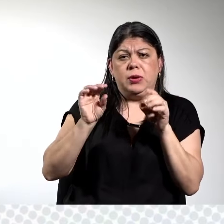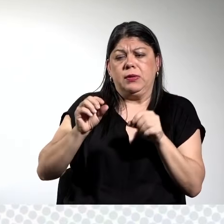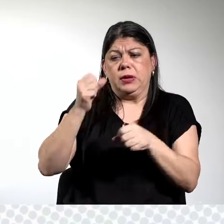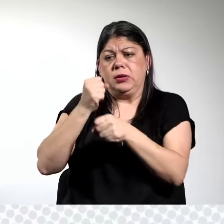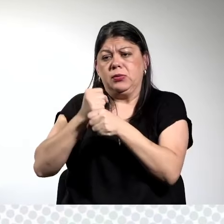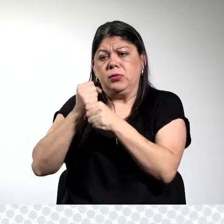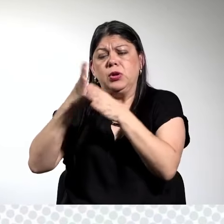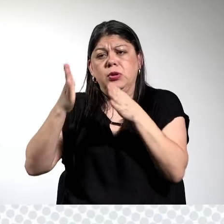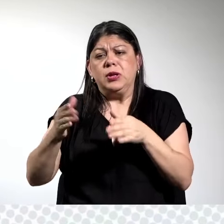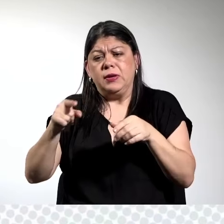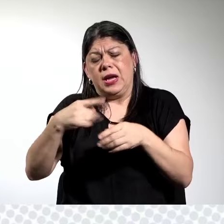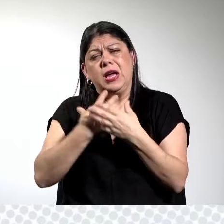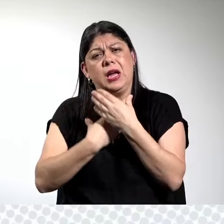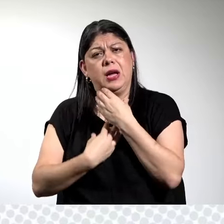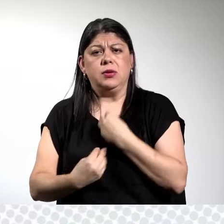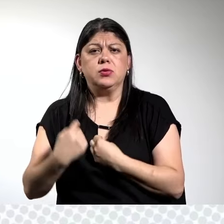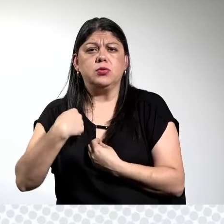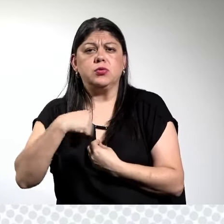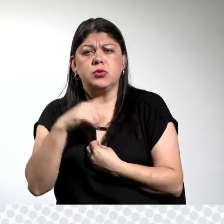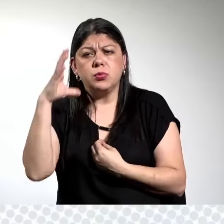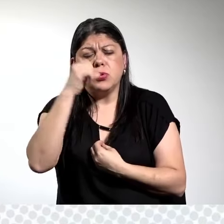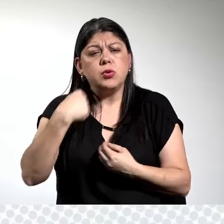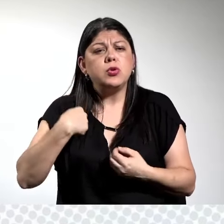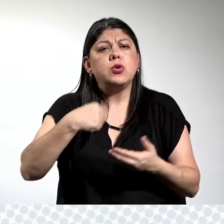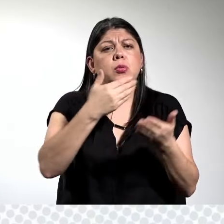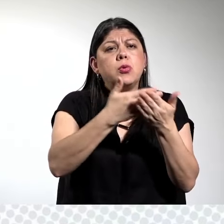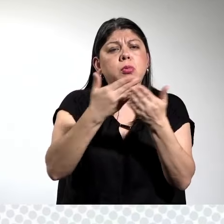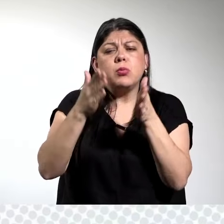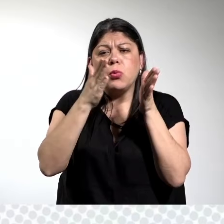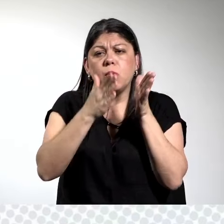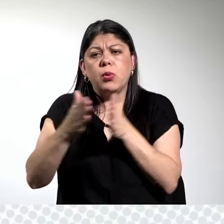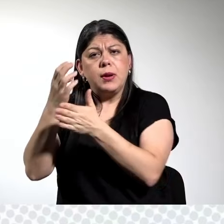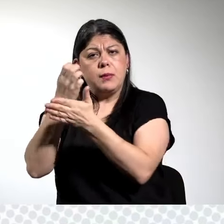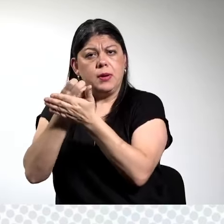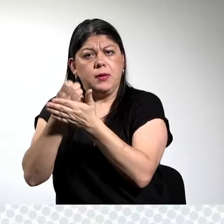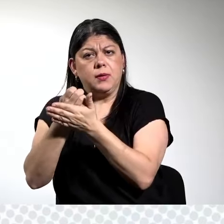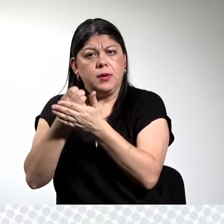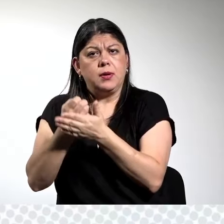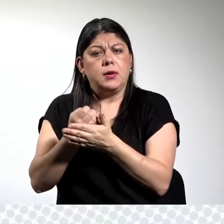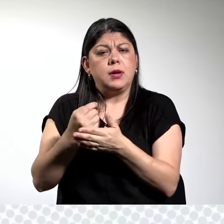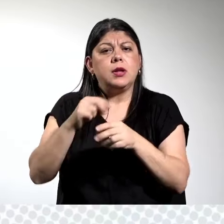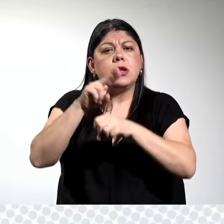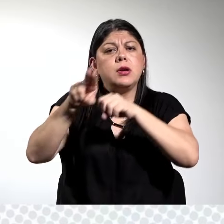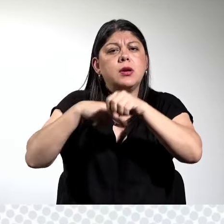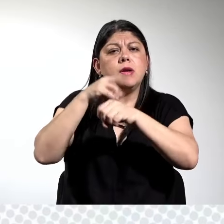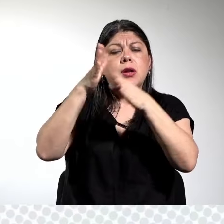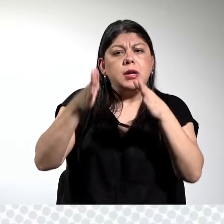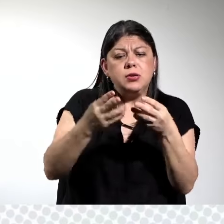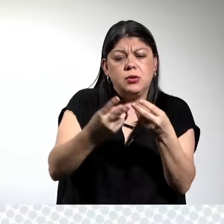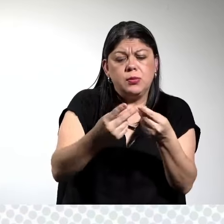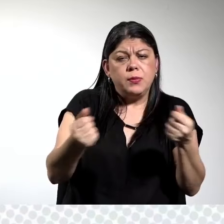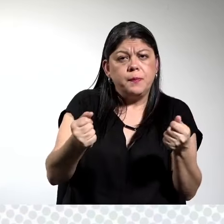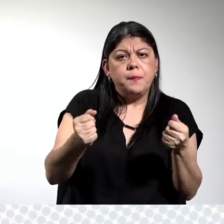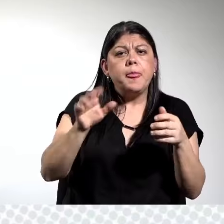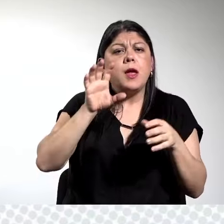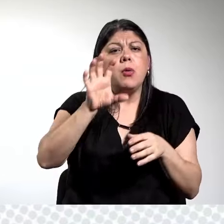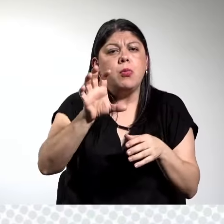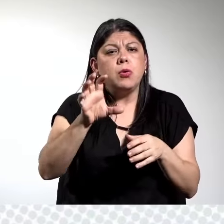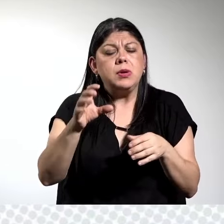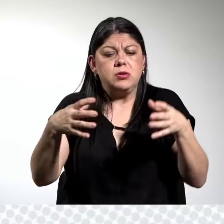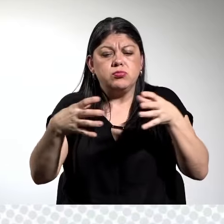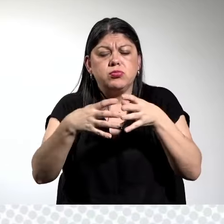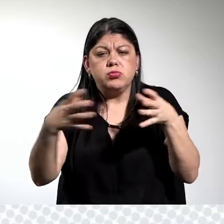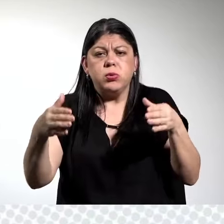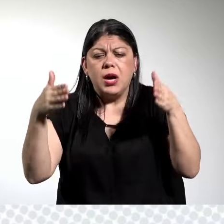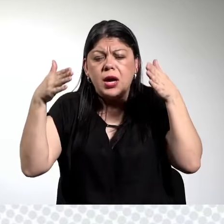las trabajadoras en las plantaciones. Nosotros y nosotras lo que proponemos es una planificación económica donde haya nacionalización de las tierras y estos grandes conglomerados que se